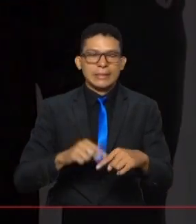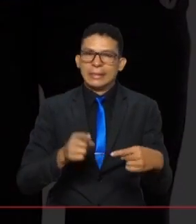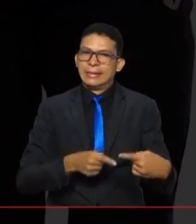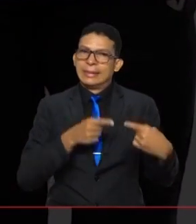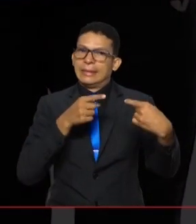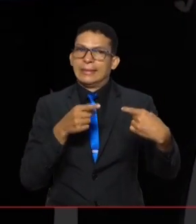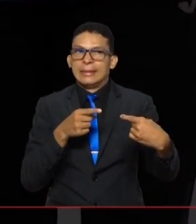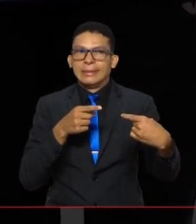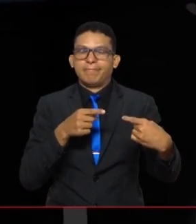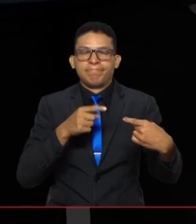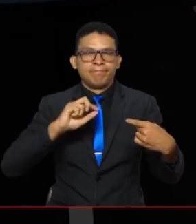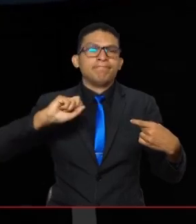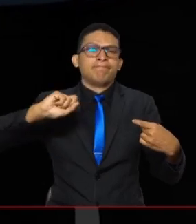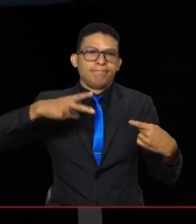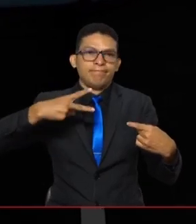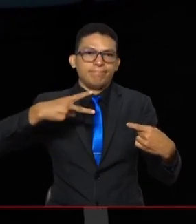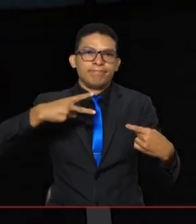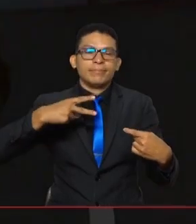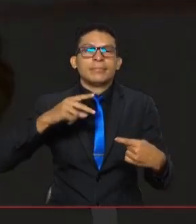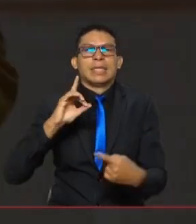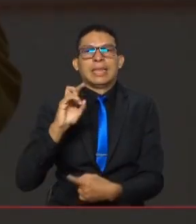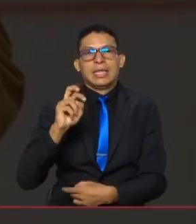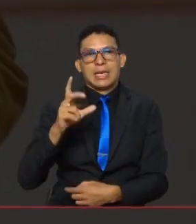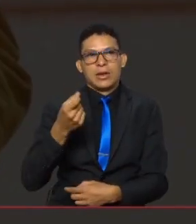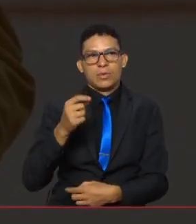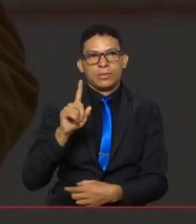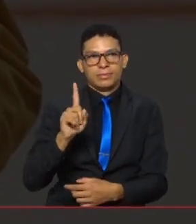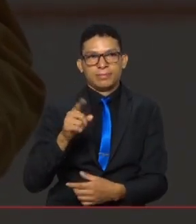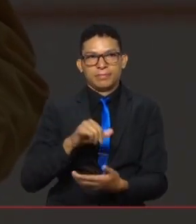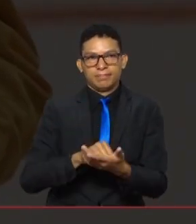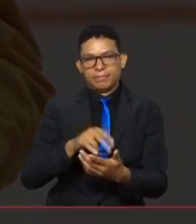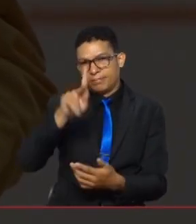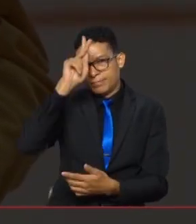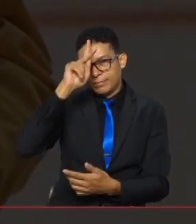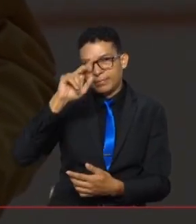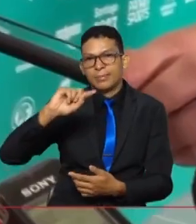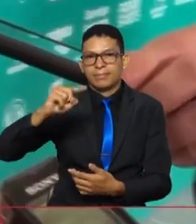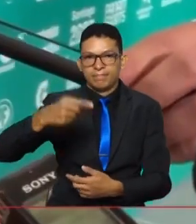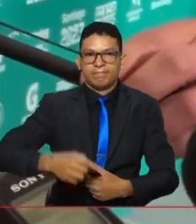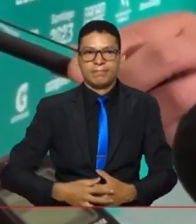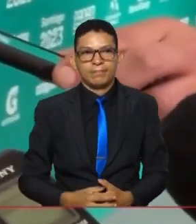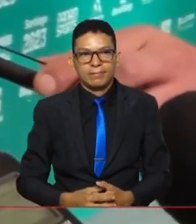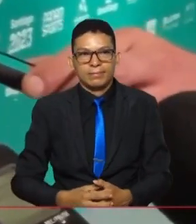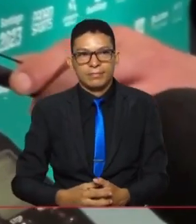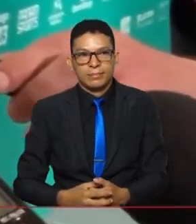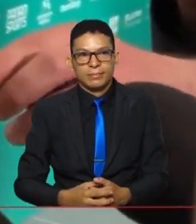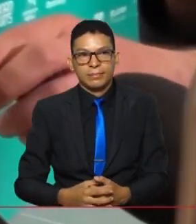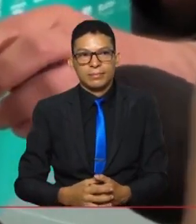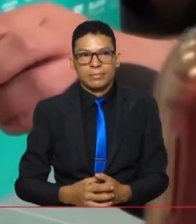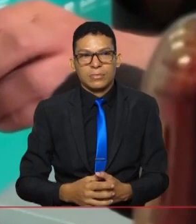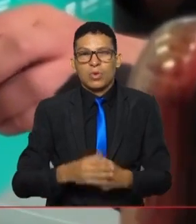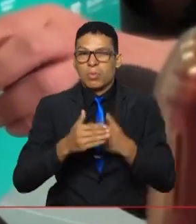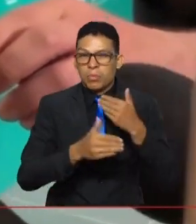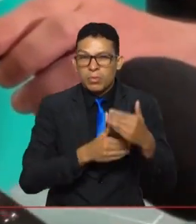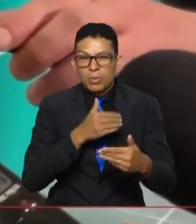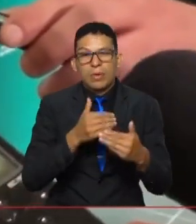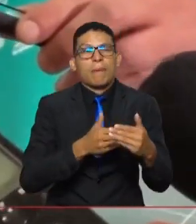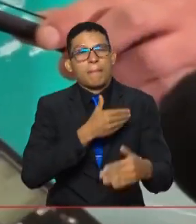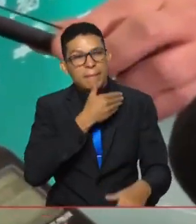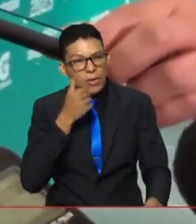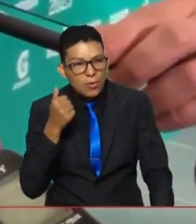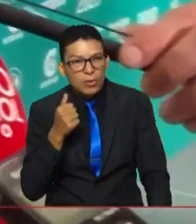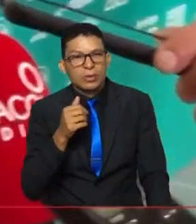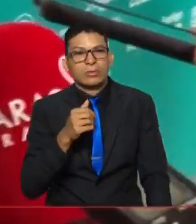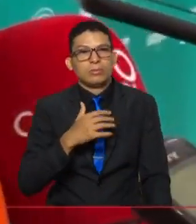Diego Elías y se quedó con el segundo lugar de esta disciplina Después de 4 años Siento que estoy jugando mucho mejor mejor squash